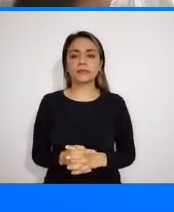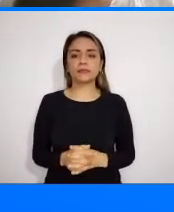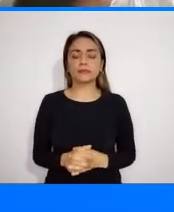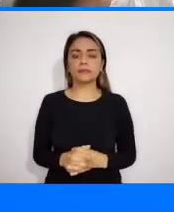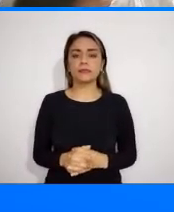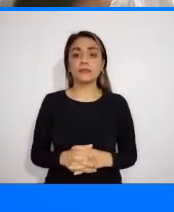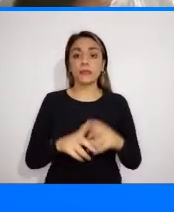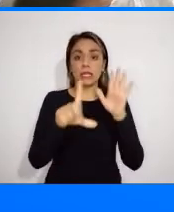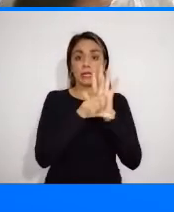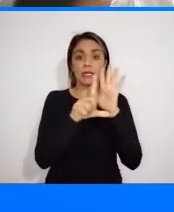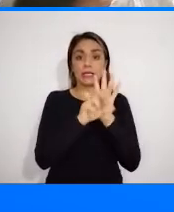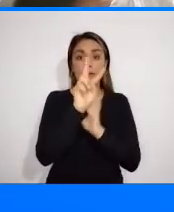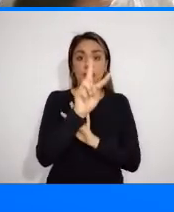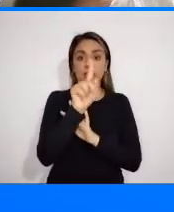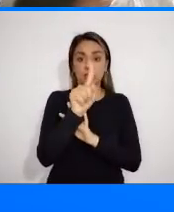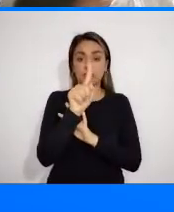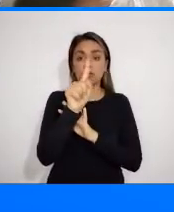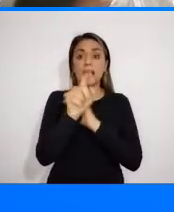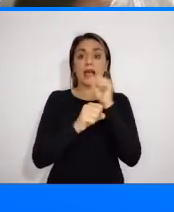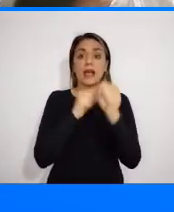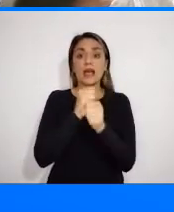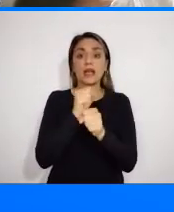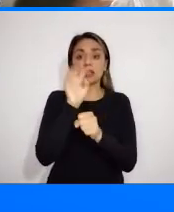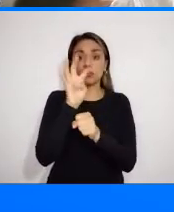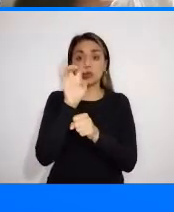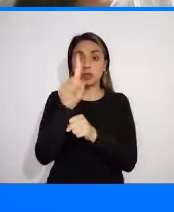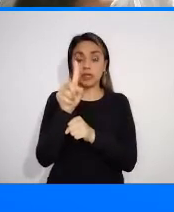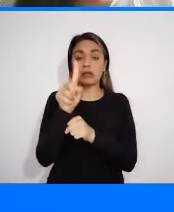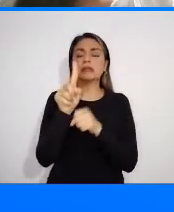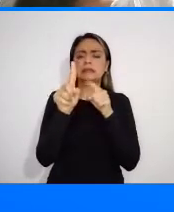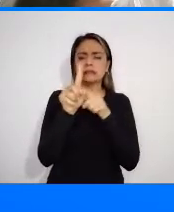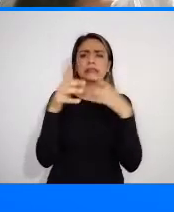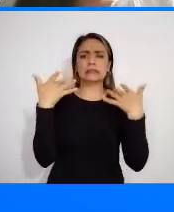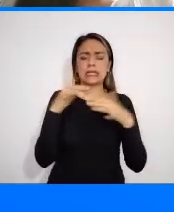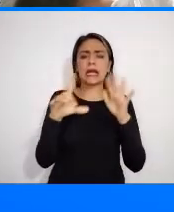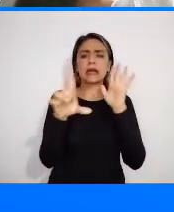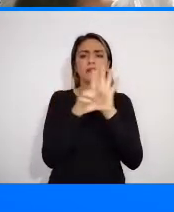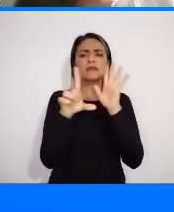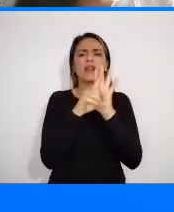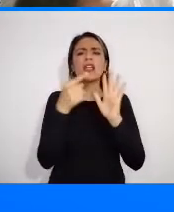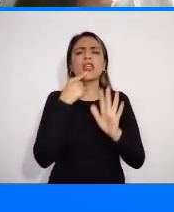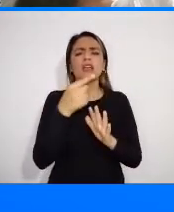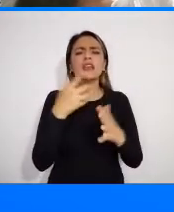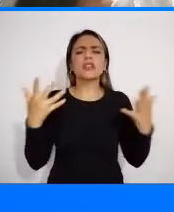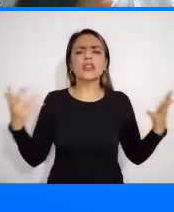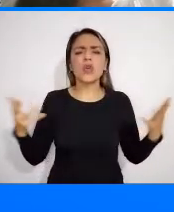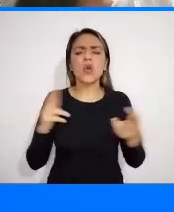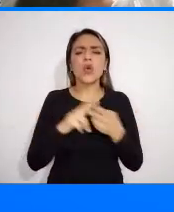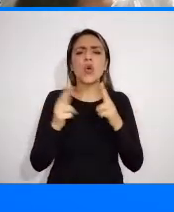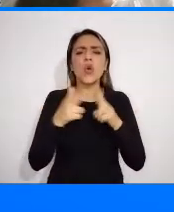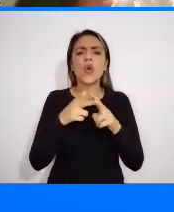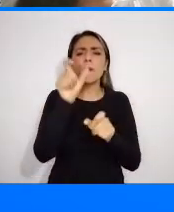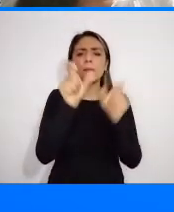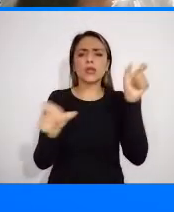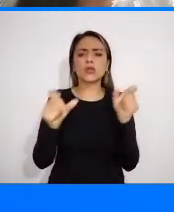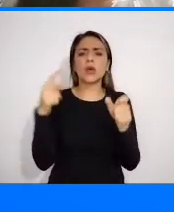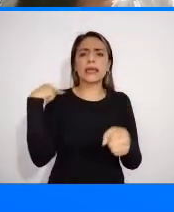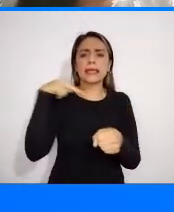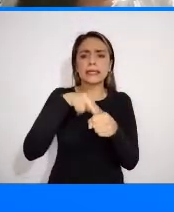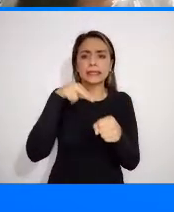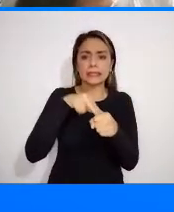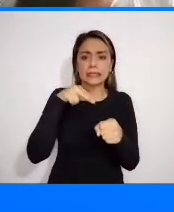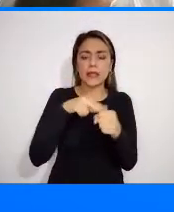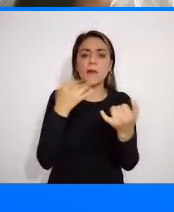La ley 21 del 91, este ya involucra pueblos indígenas y